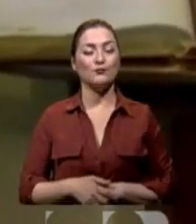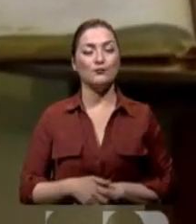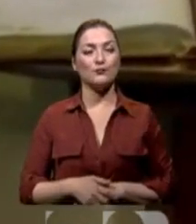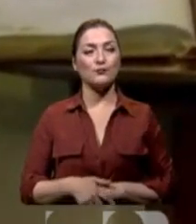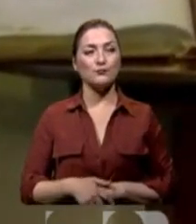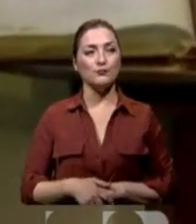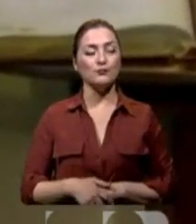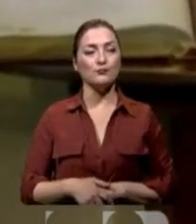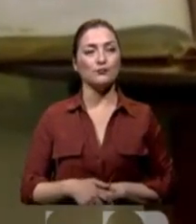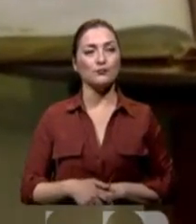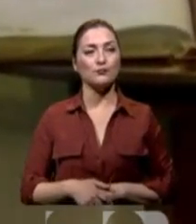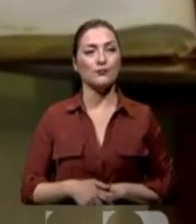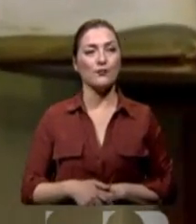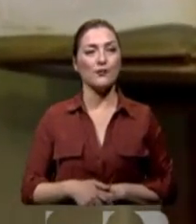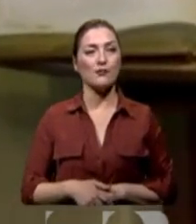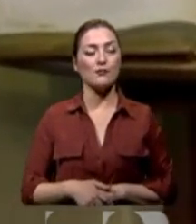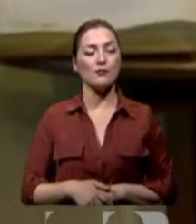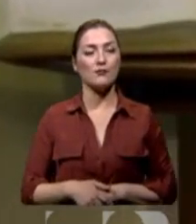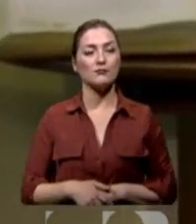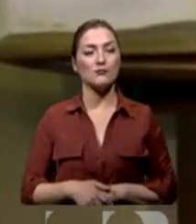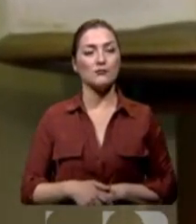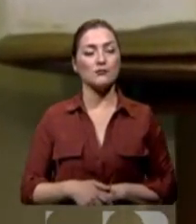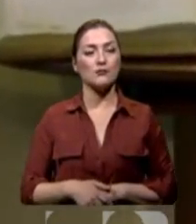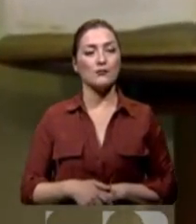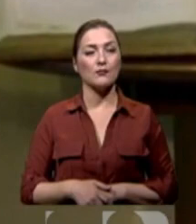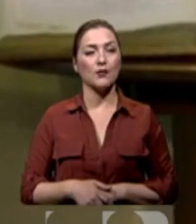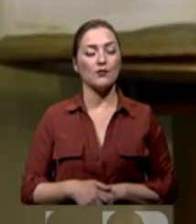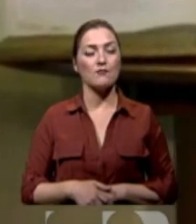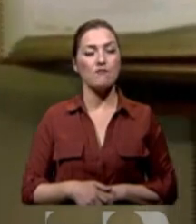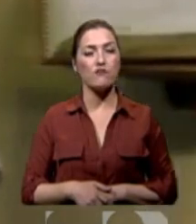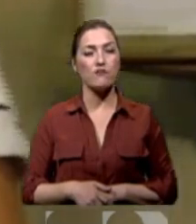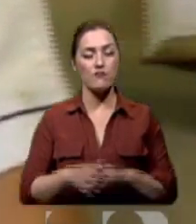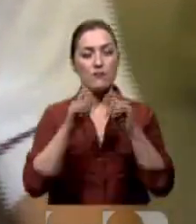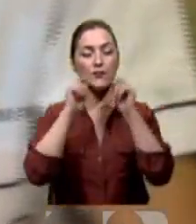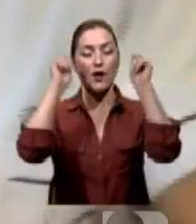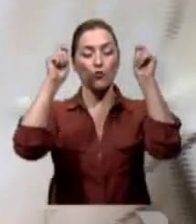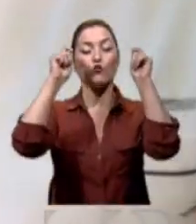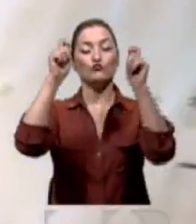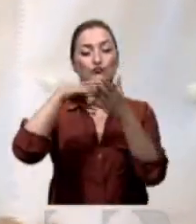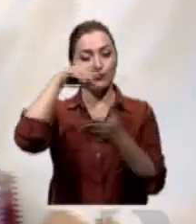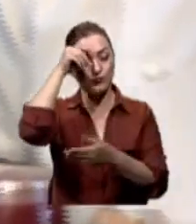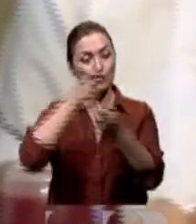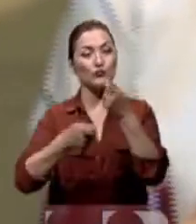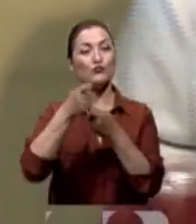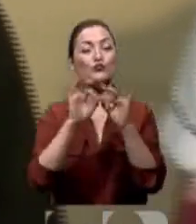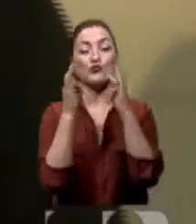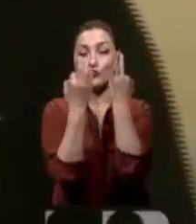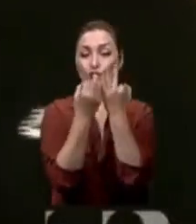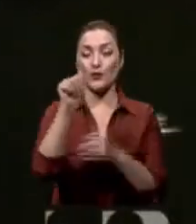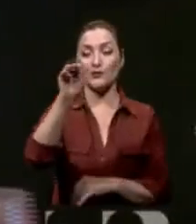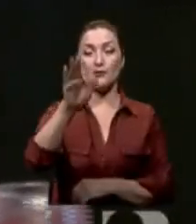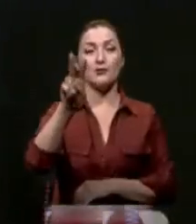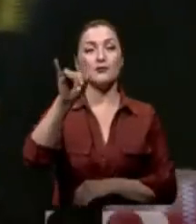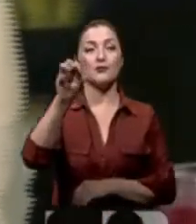¡8.5 la calificación que acaba de colocar la chef Titi a este emprendimiento familiar Atavío